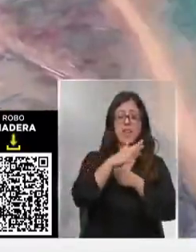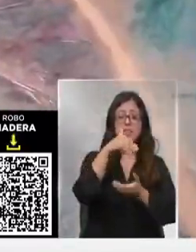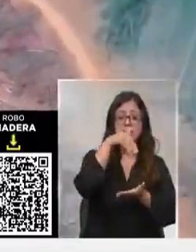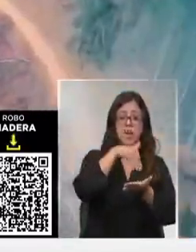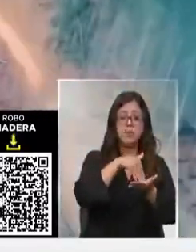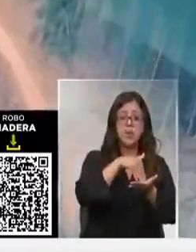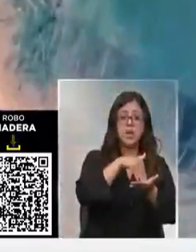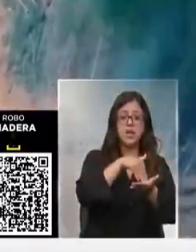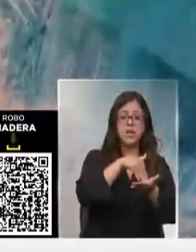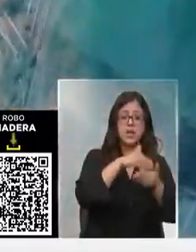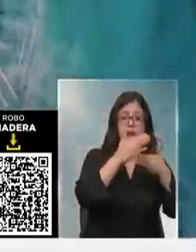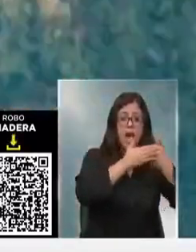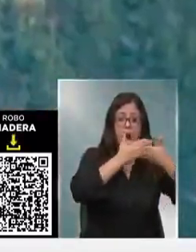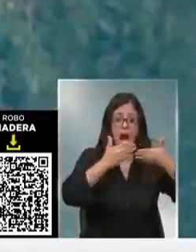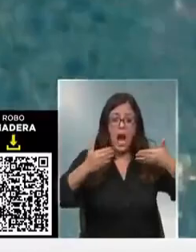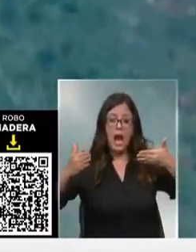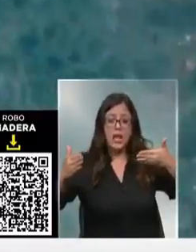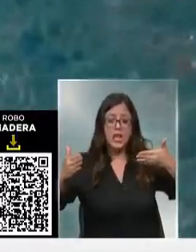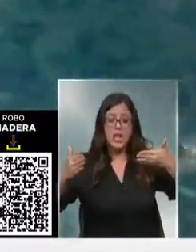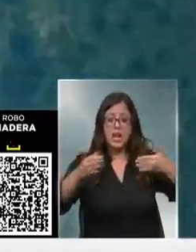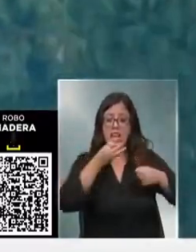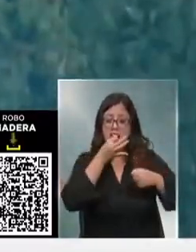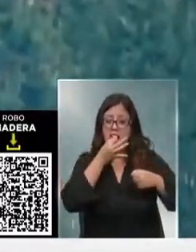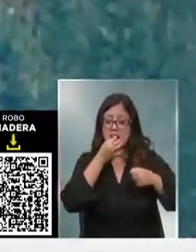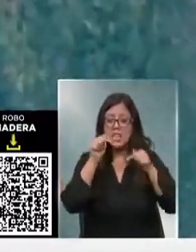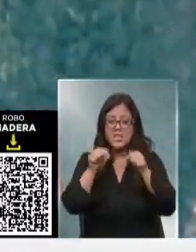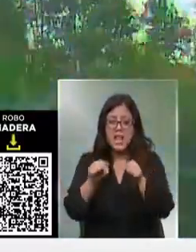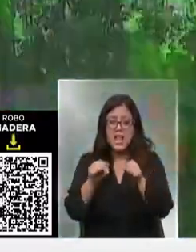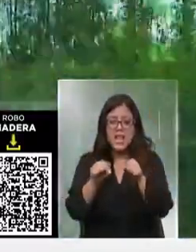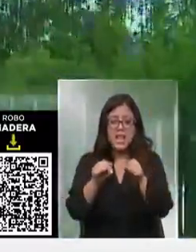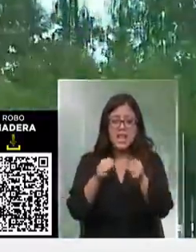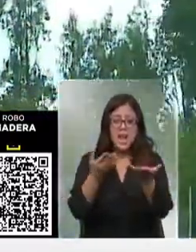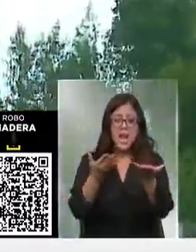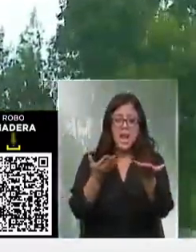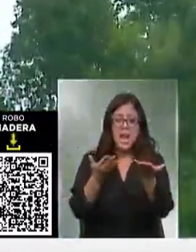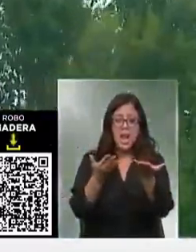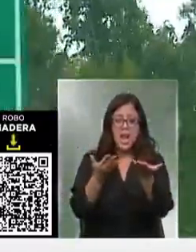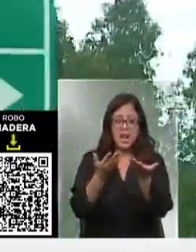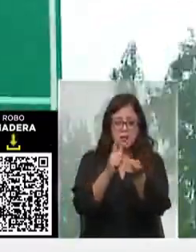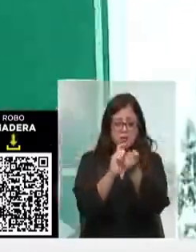transformó en miles de millones de pesos, totalmente blanqueados.